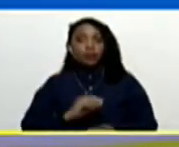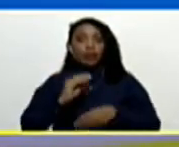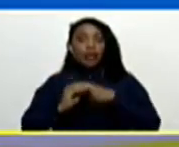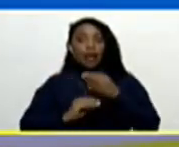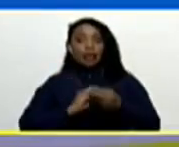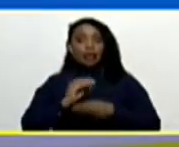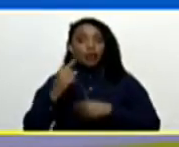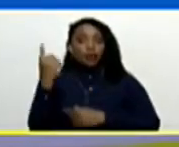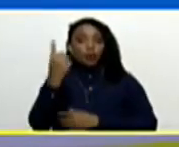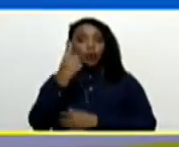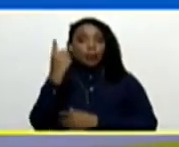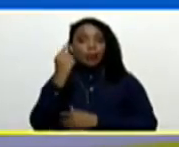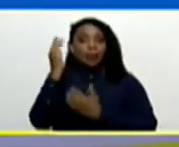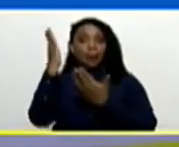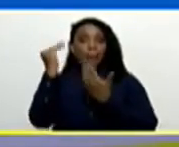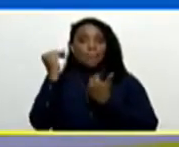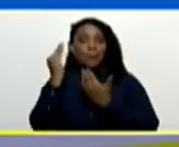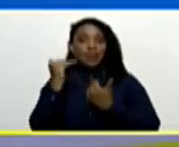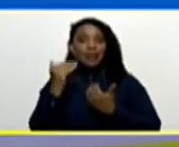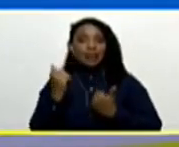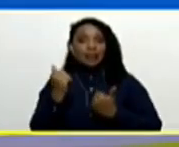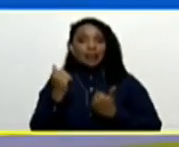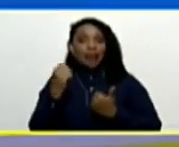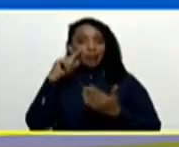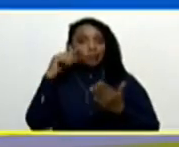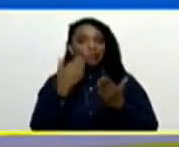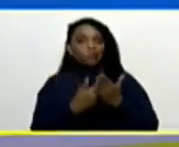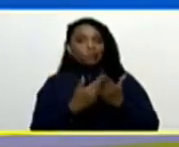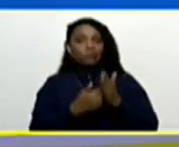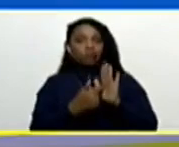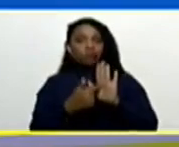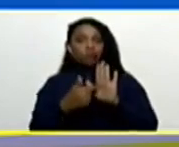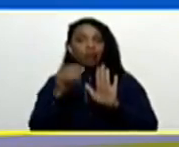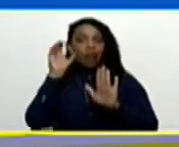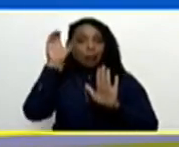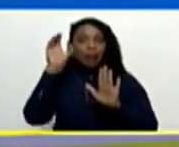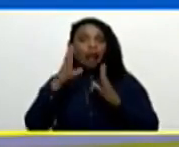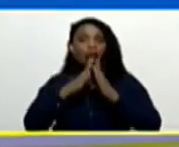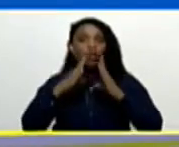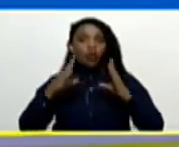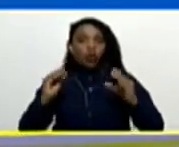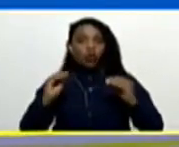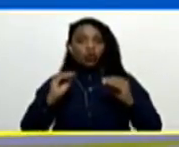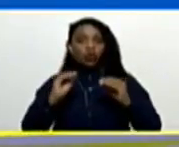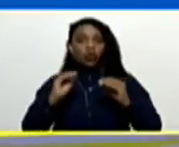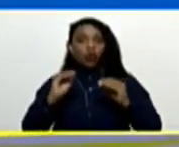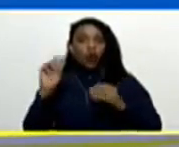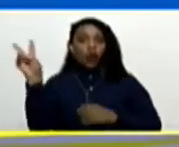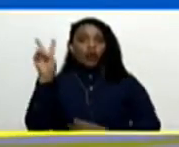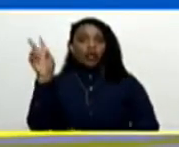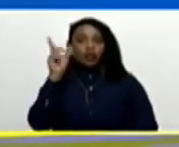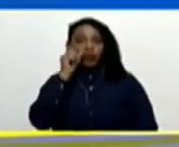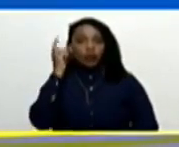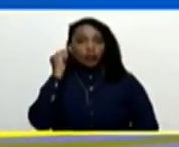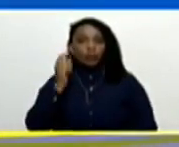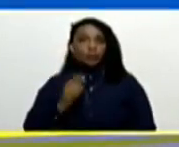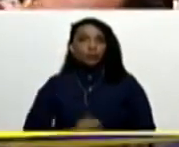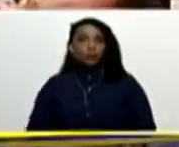solamente una esperanza, sino una realidad de una patria para todas y todos los venezolanos.